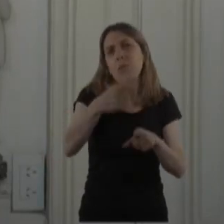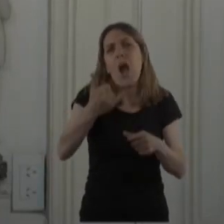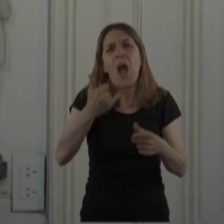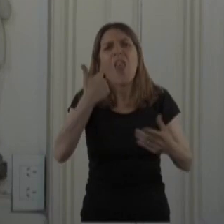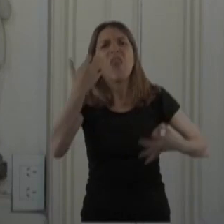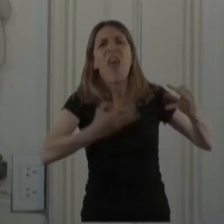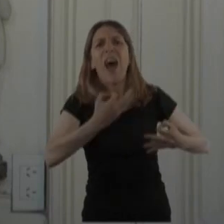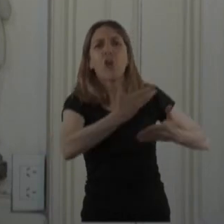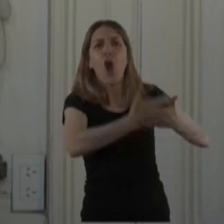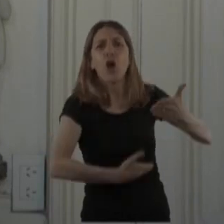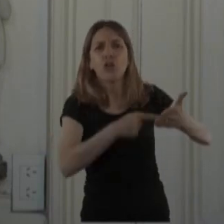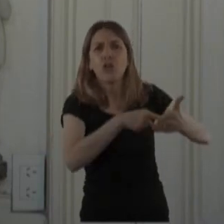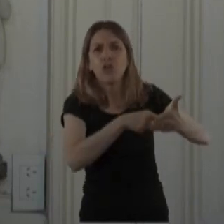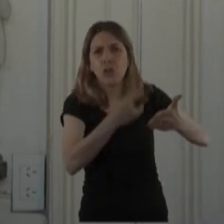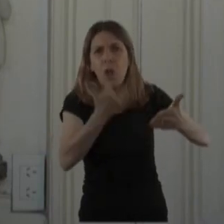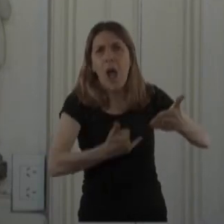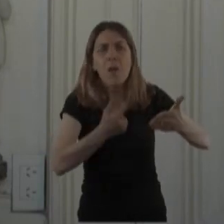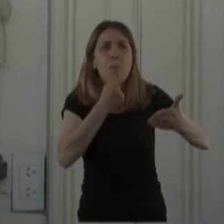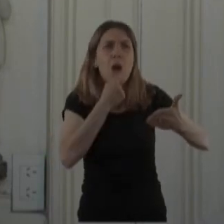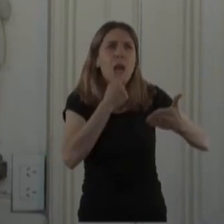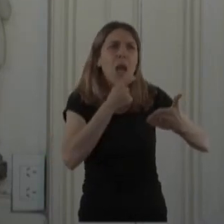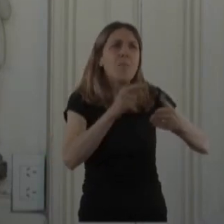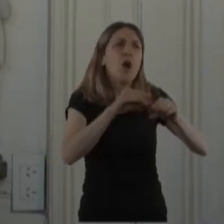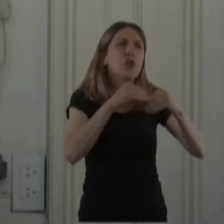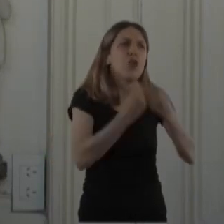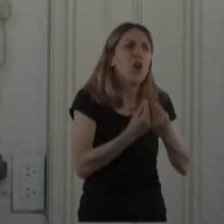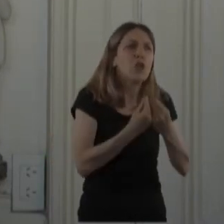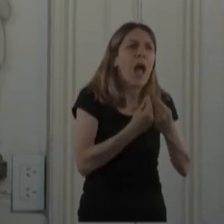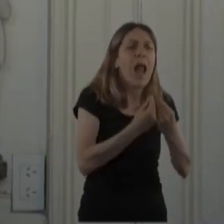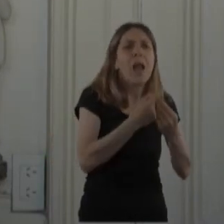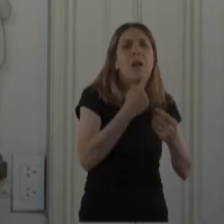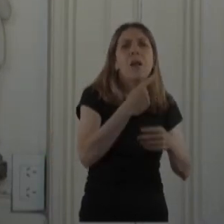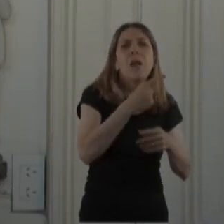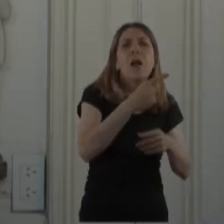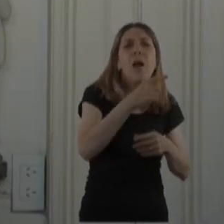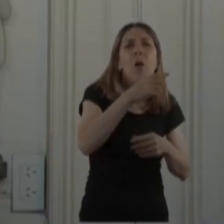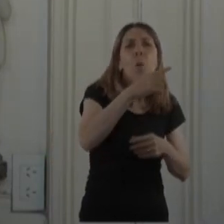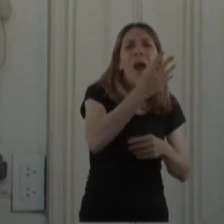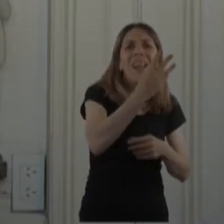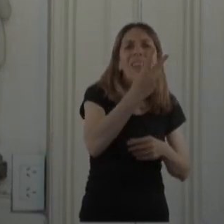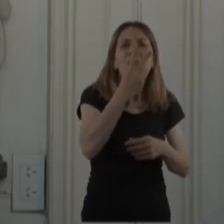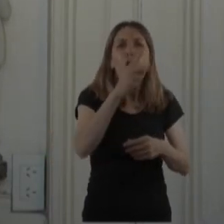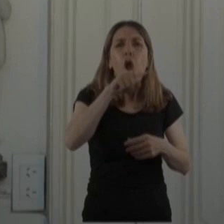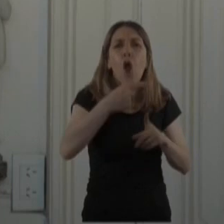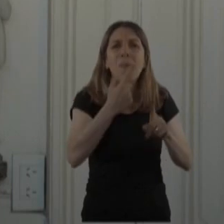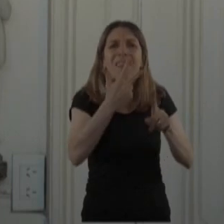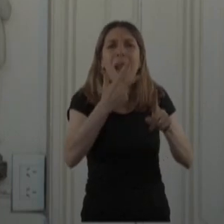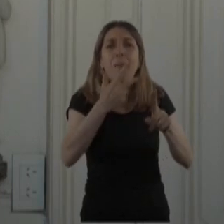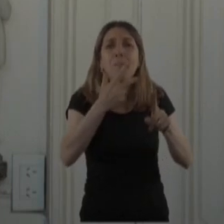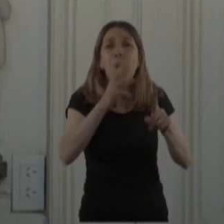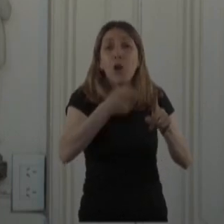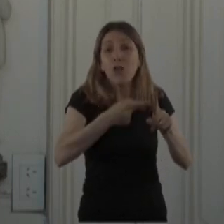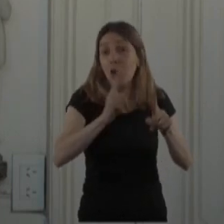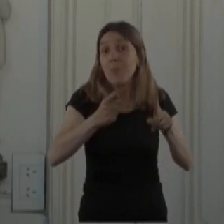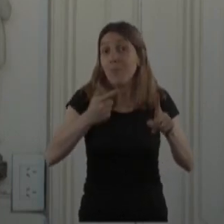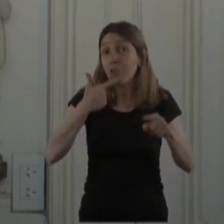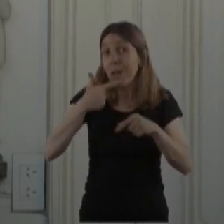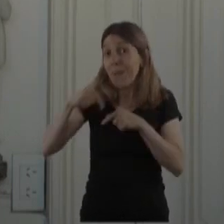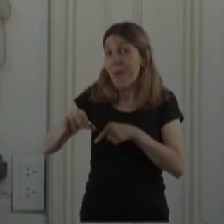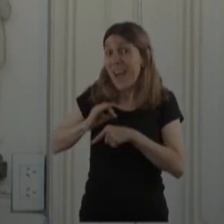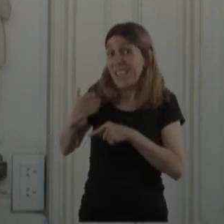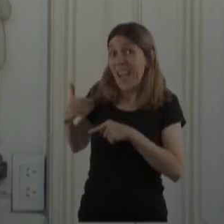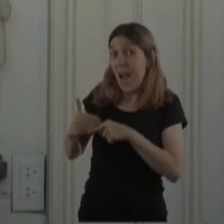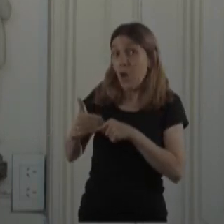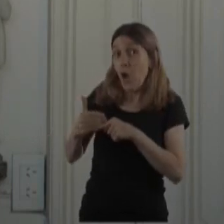¿no? El 42,6% de crecimiento acumulado entre enero y septiembre de este año